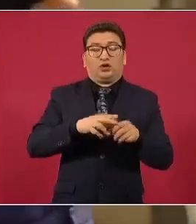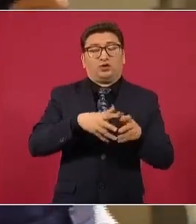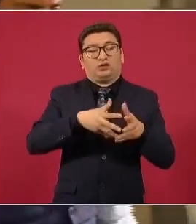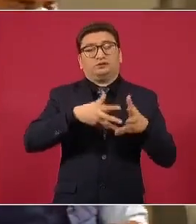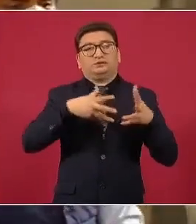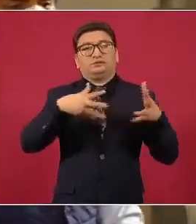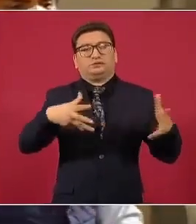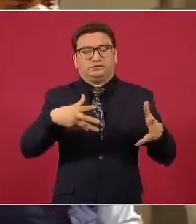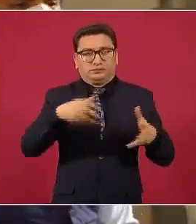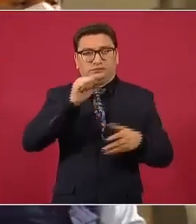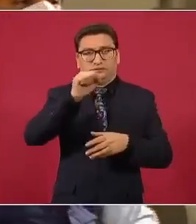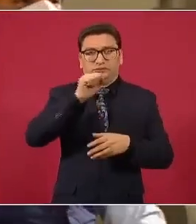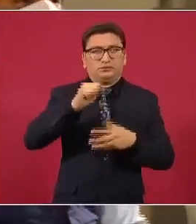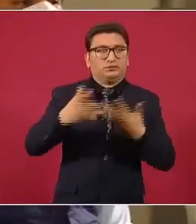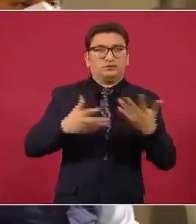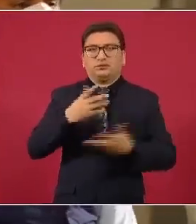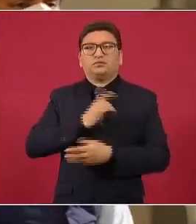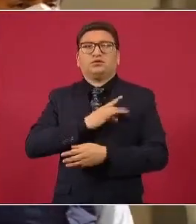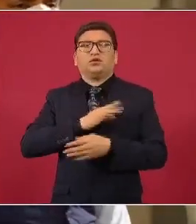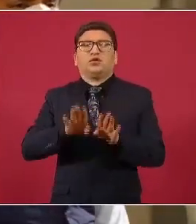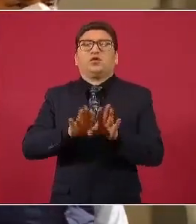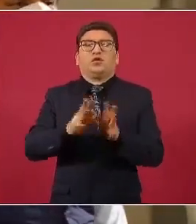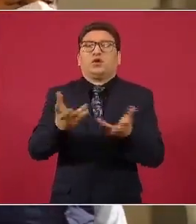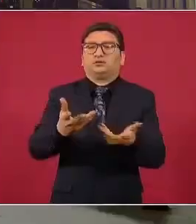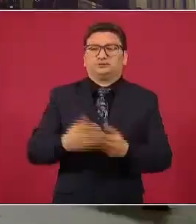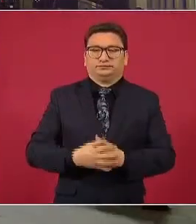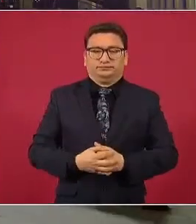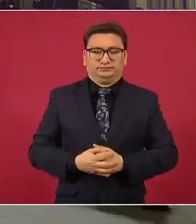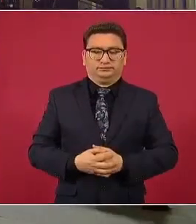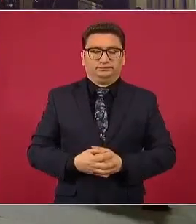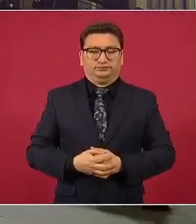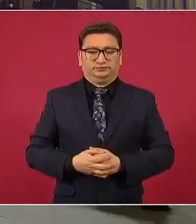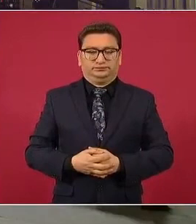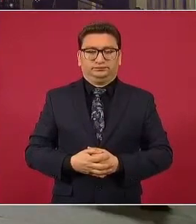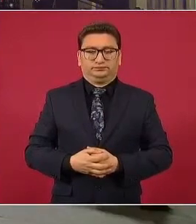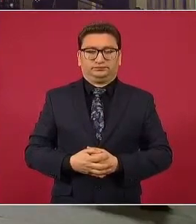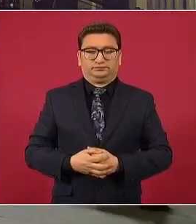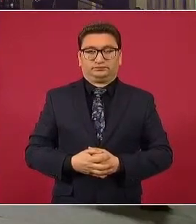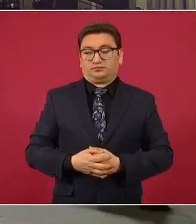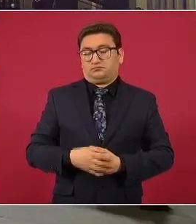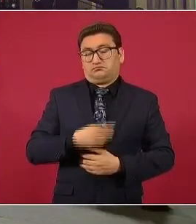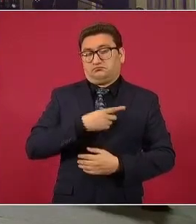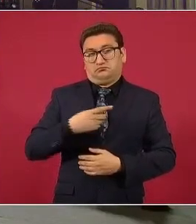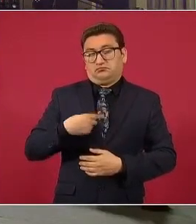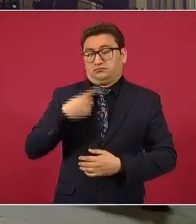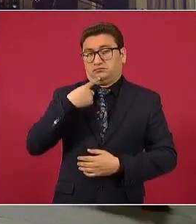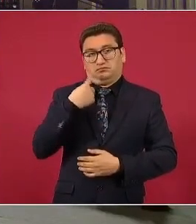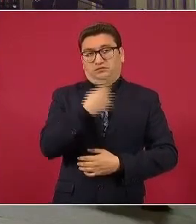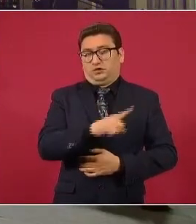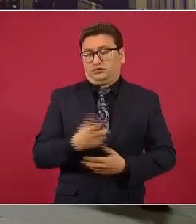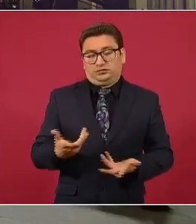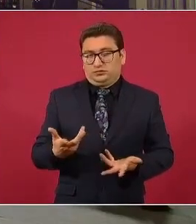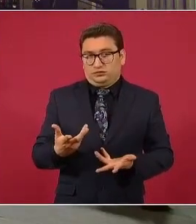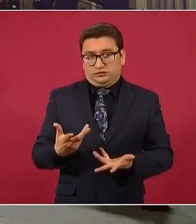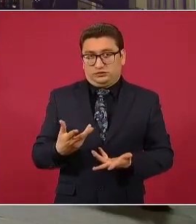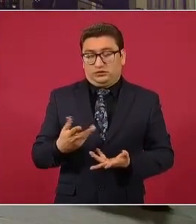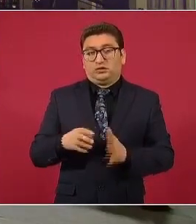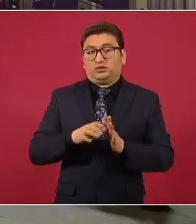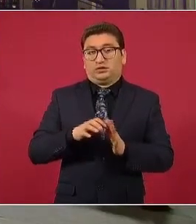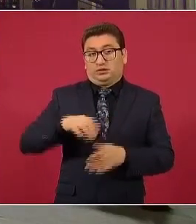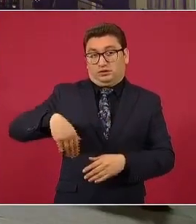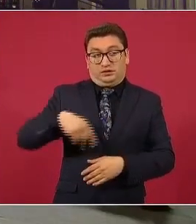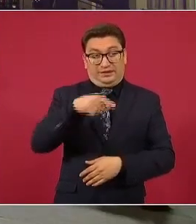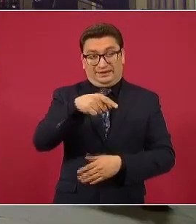mayoritario. ¿Qué opinión le merece para eso? Pues hay que denunciarlo, lo que estás haciendo